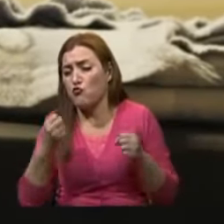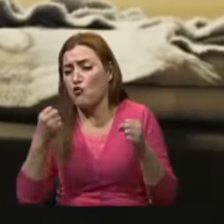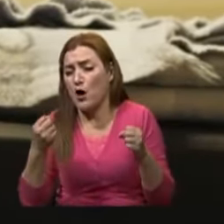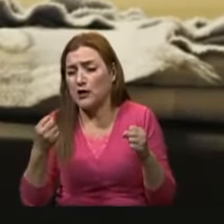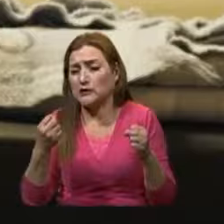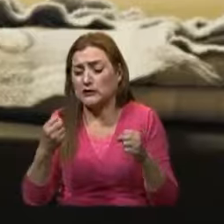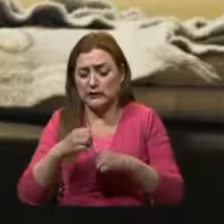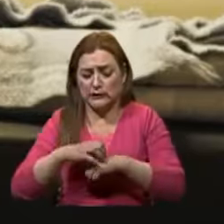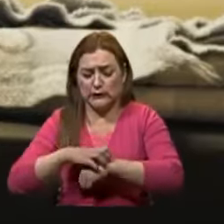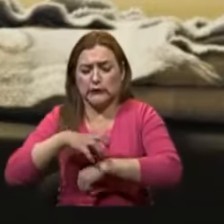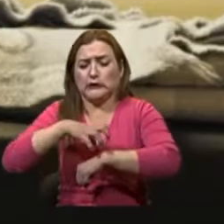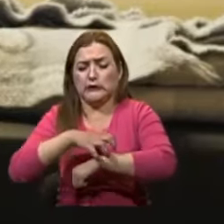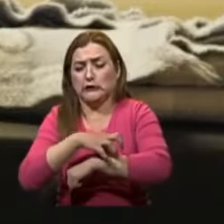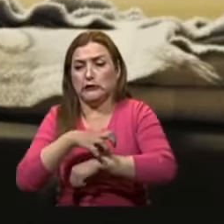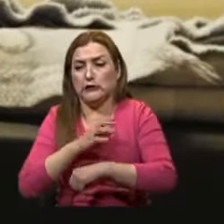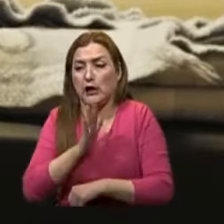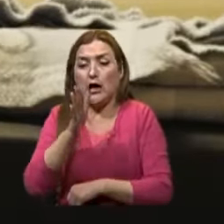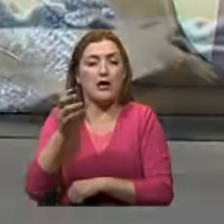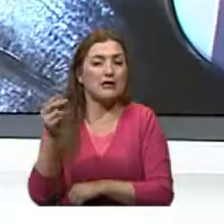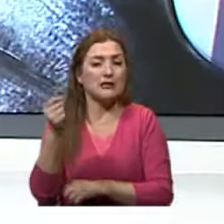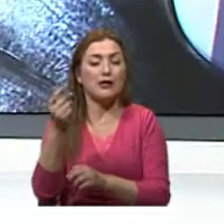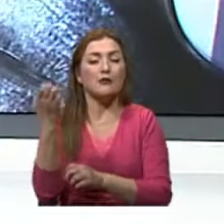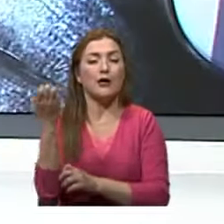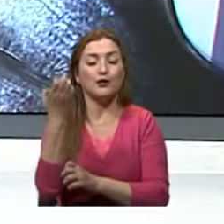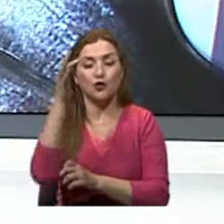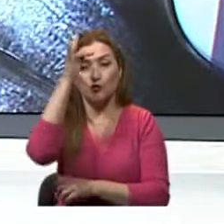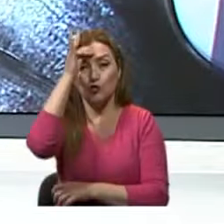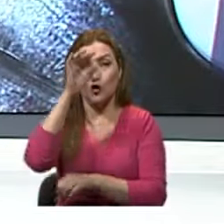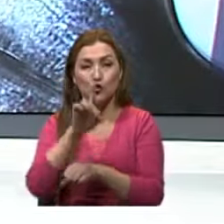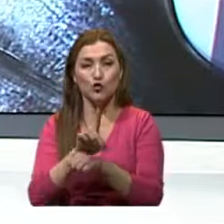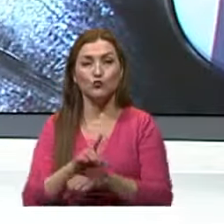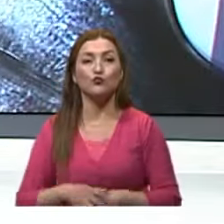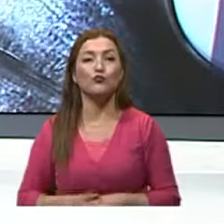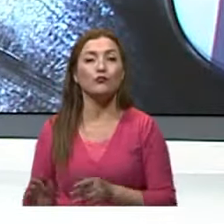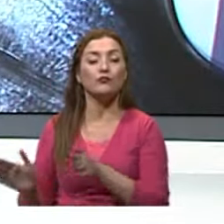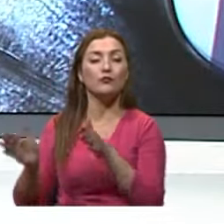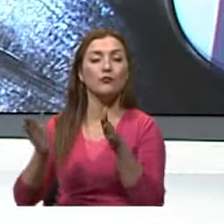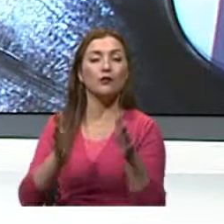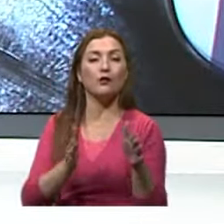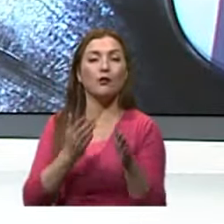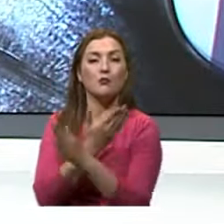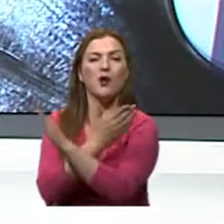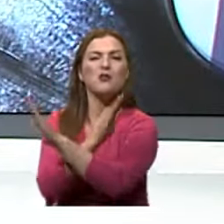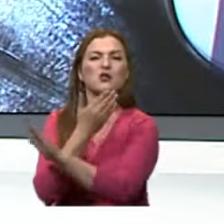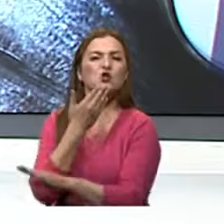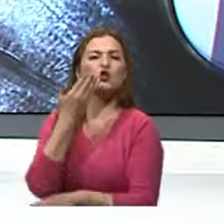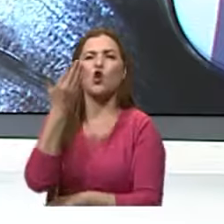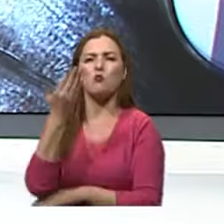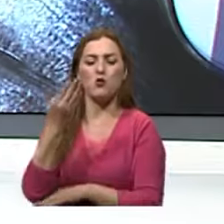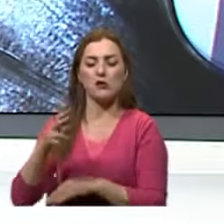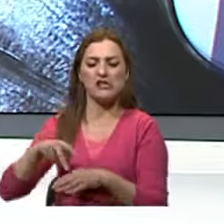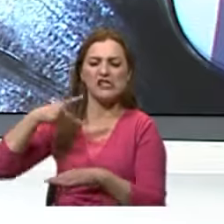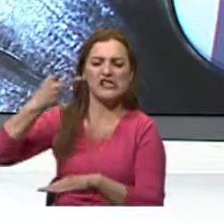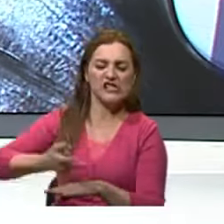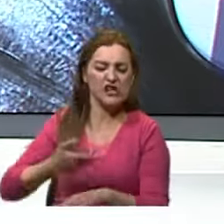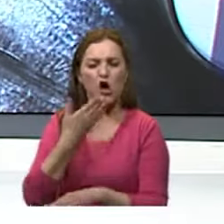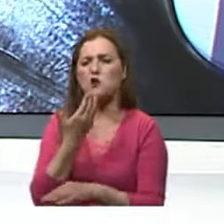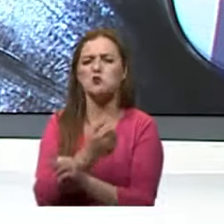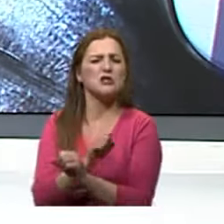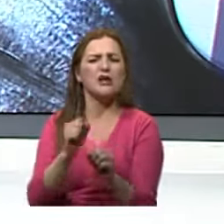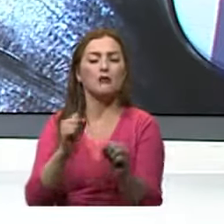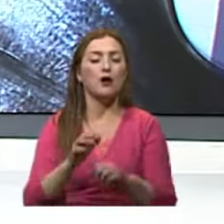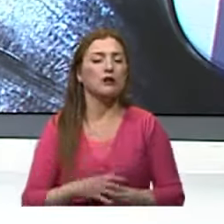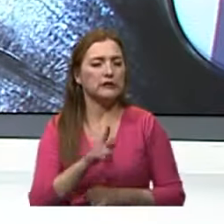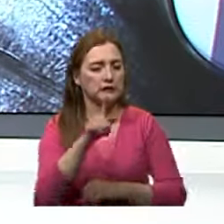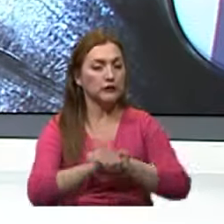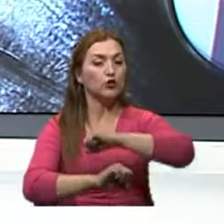trombosis venosa u otro malestar. Ahora lo que buscamos es prevenir este tipo de fracturas de cadera y es fundamental que